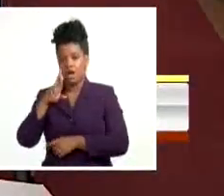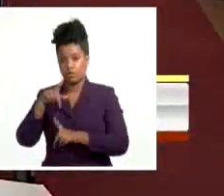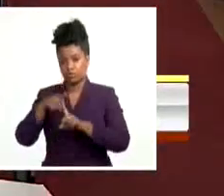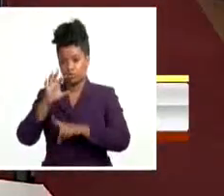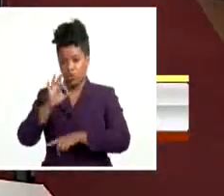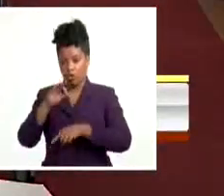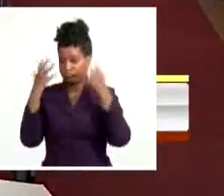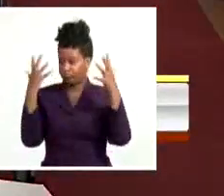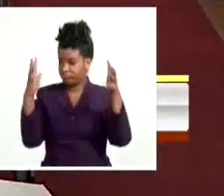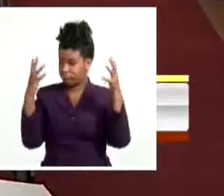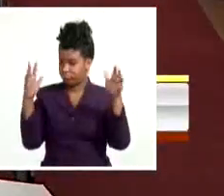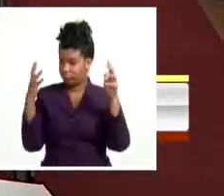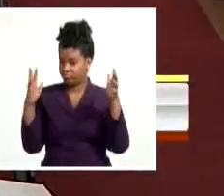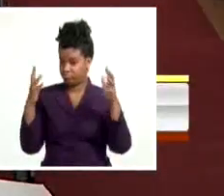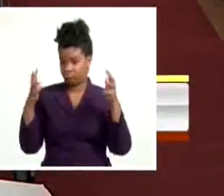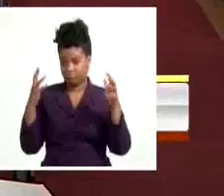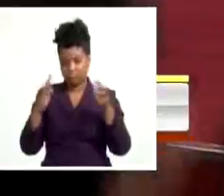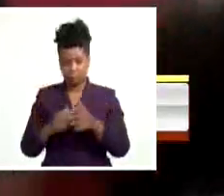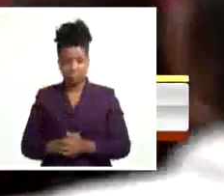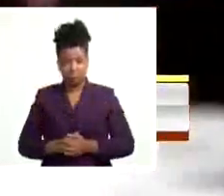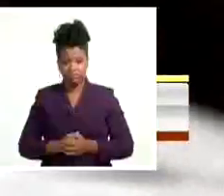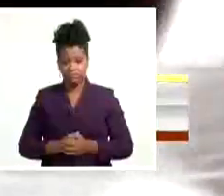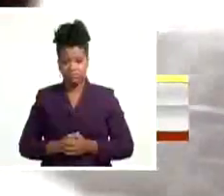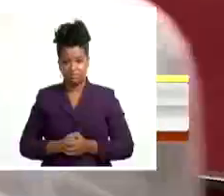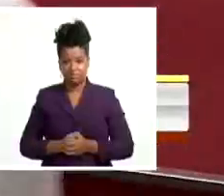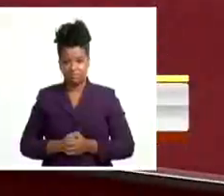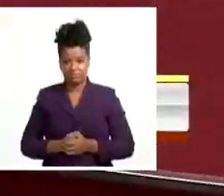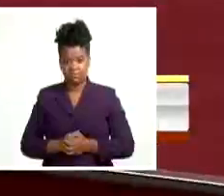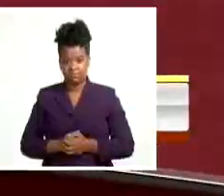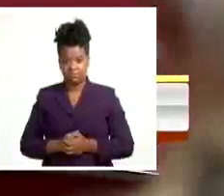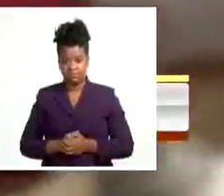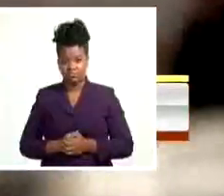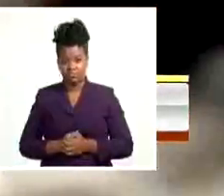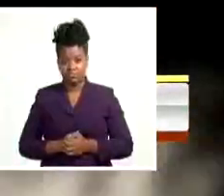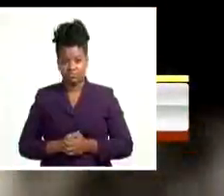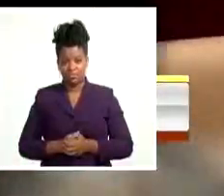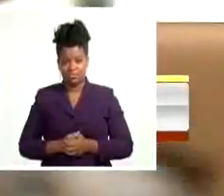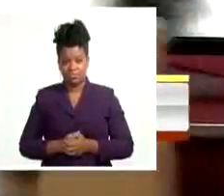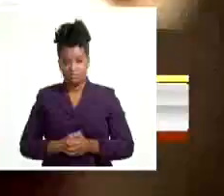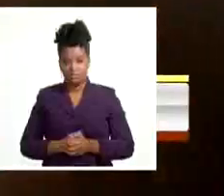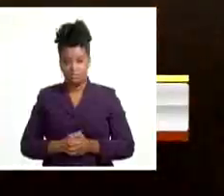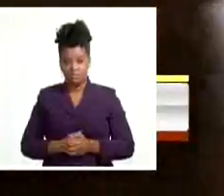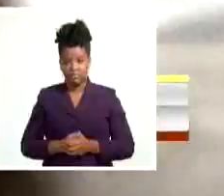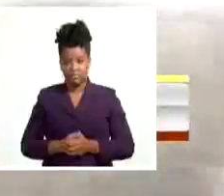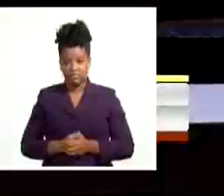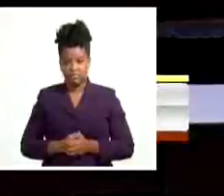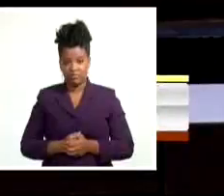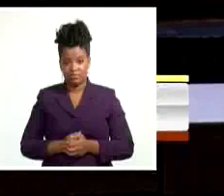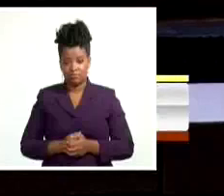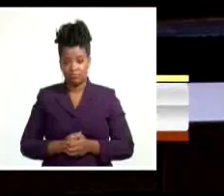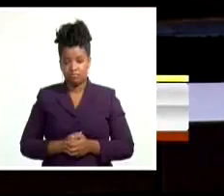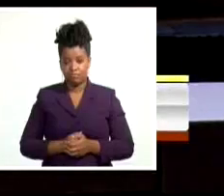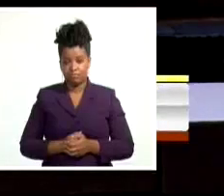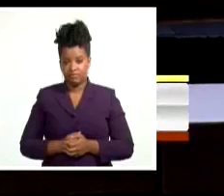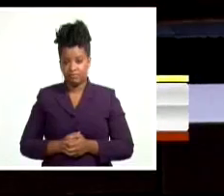ex yerno de Raúl Castro y jefe del conglomerado cubano de propiedad militar Gaesa, que controla los activos económicos